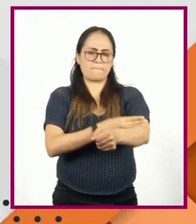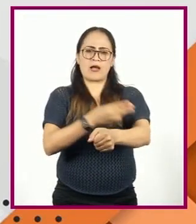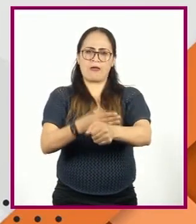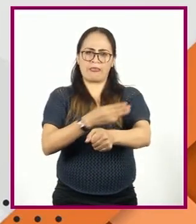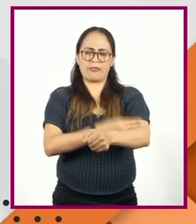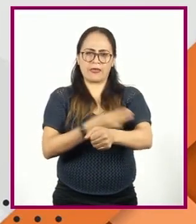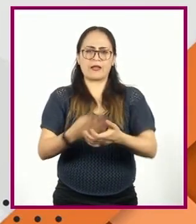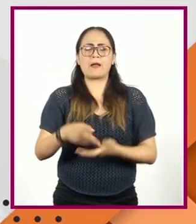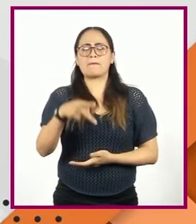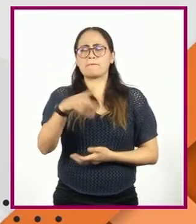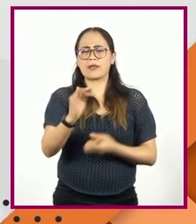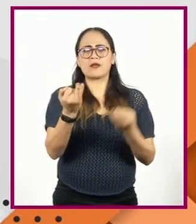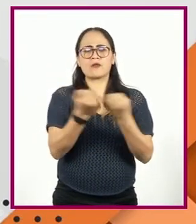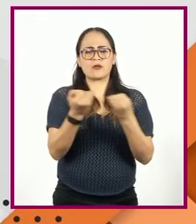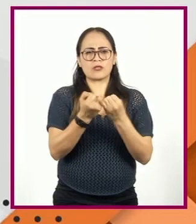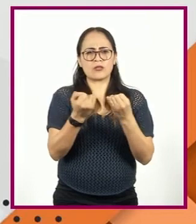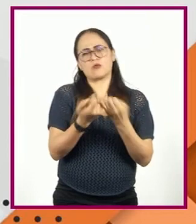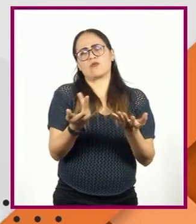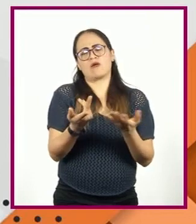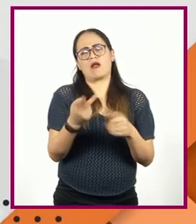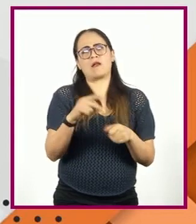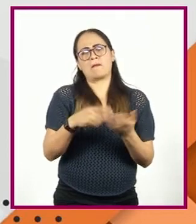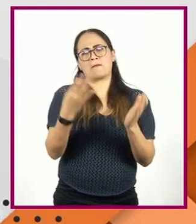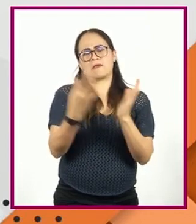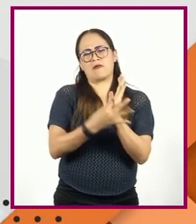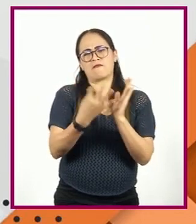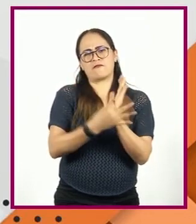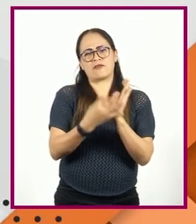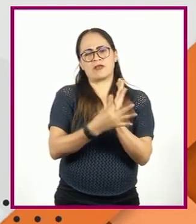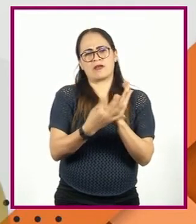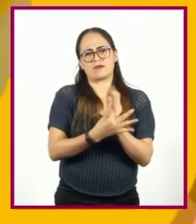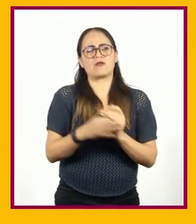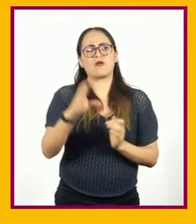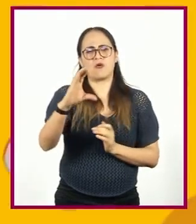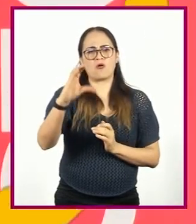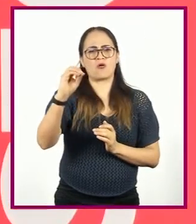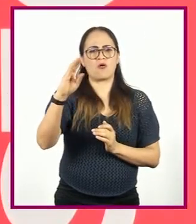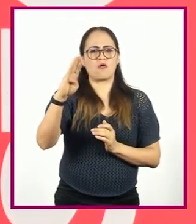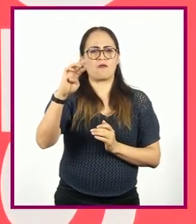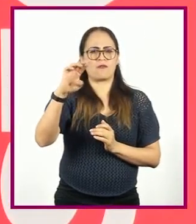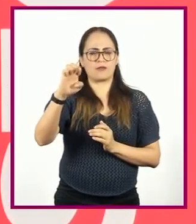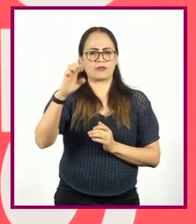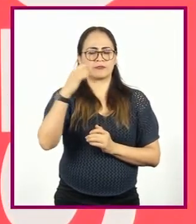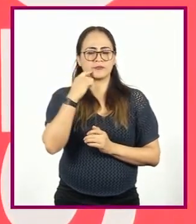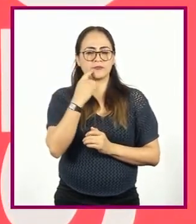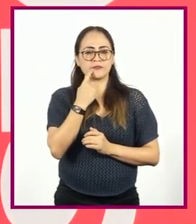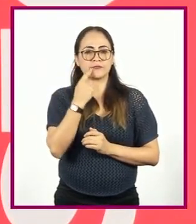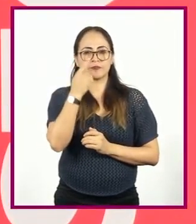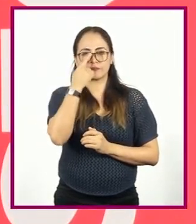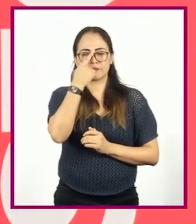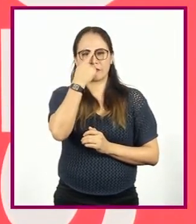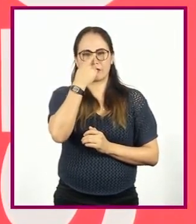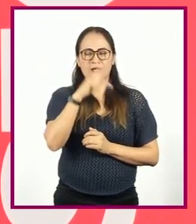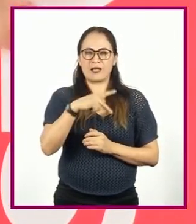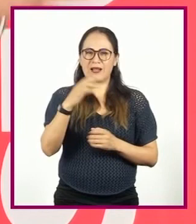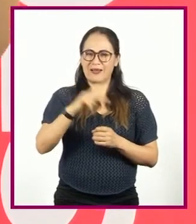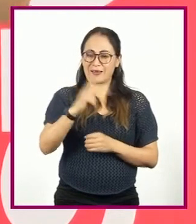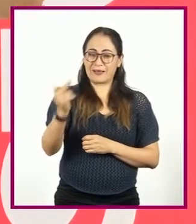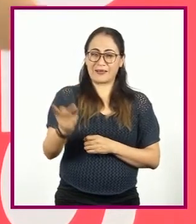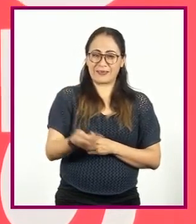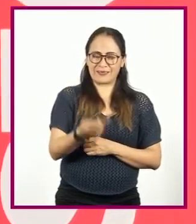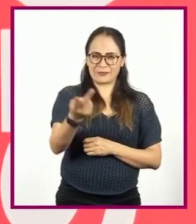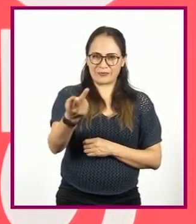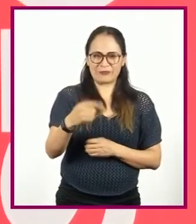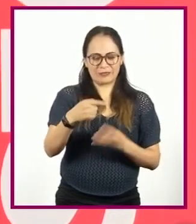a veces tenía hojas metálicas de aleaciones de cobre. Con esta última respuesta,